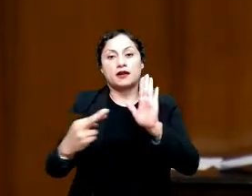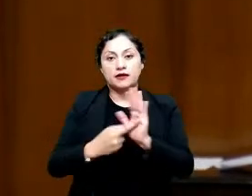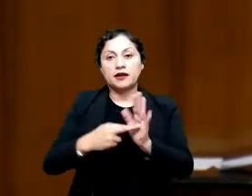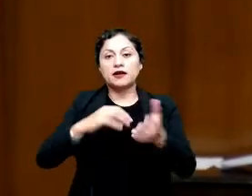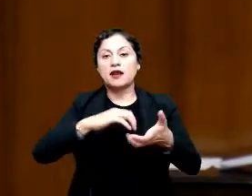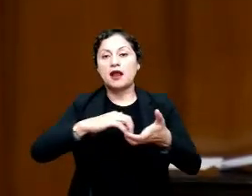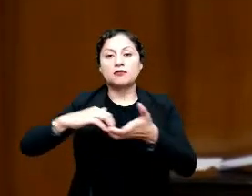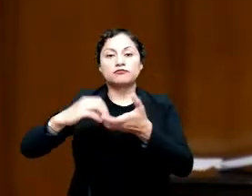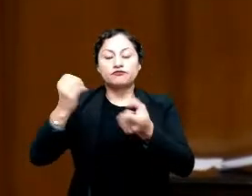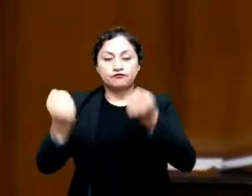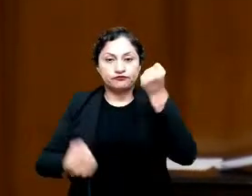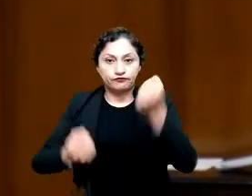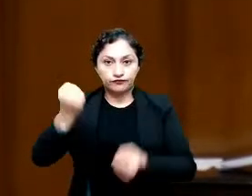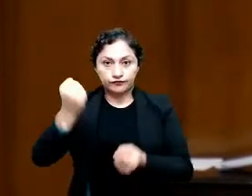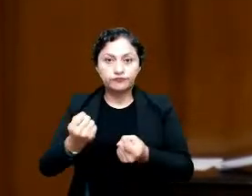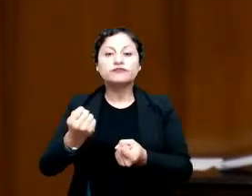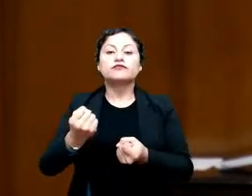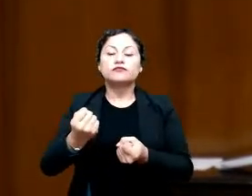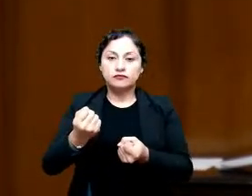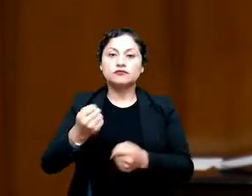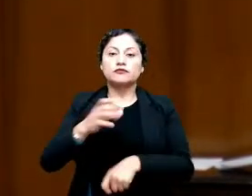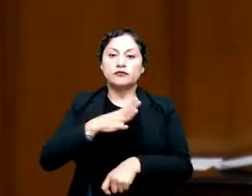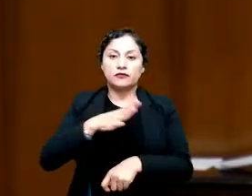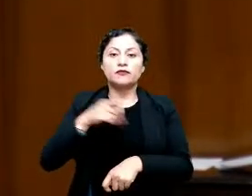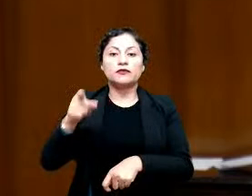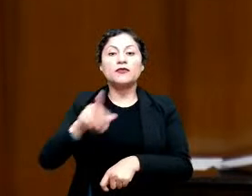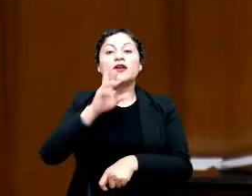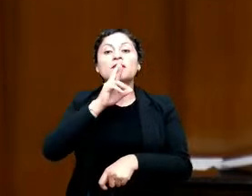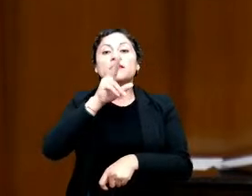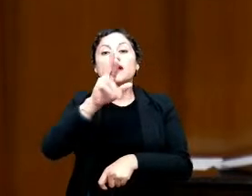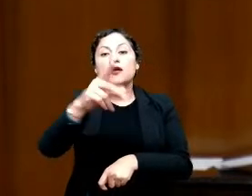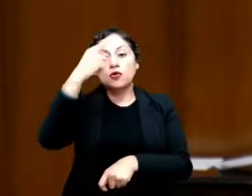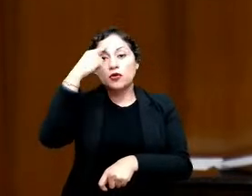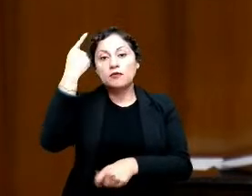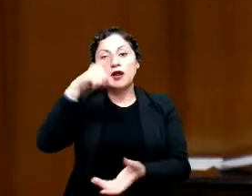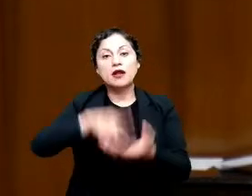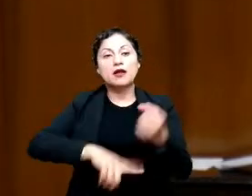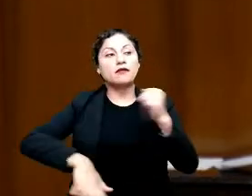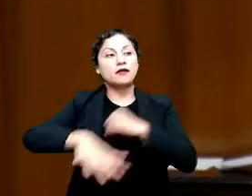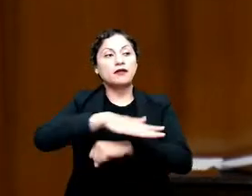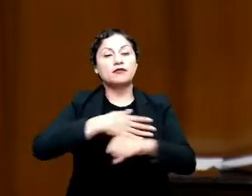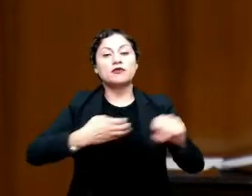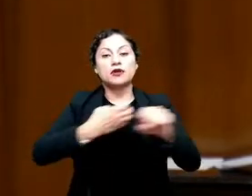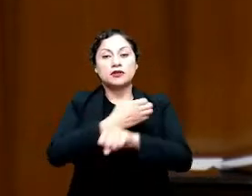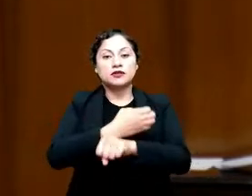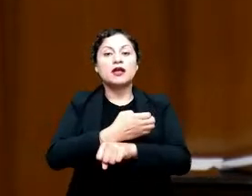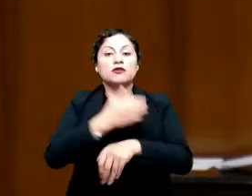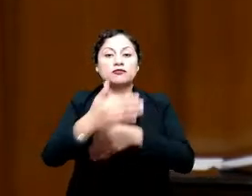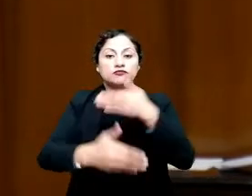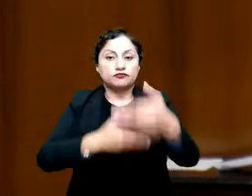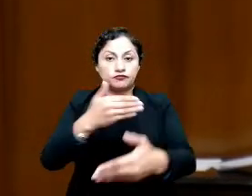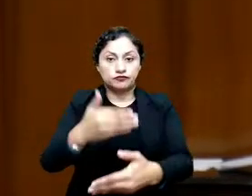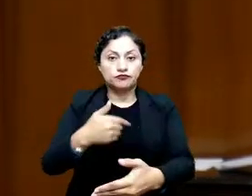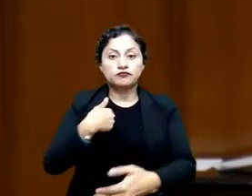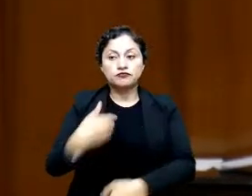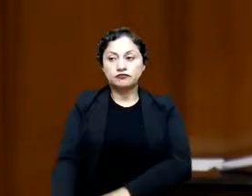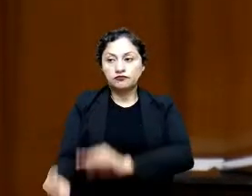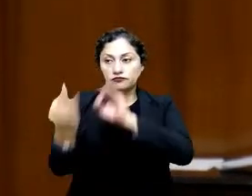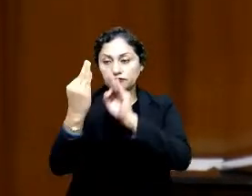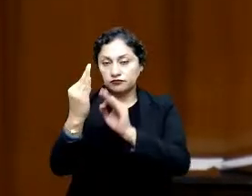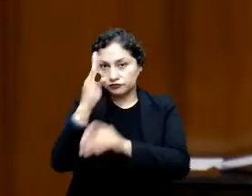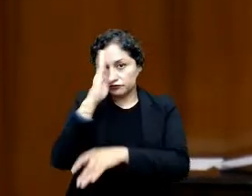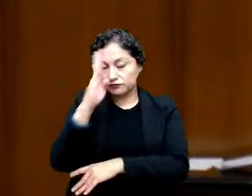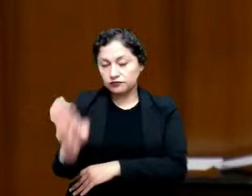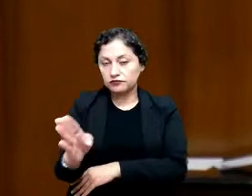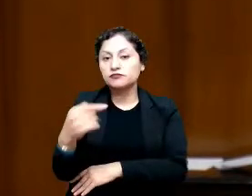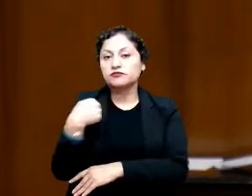también va a mejorar la eficiencia que nosotros requerimos en el Estado, y le dije personalmente que como lo hice